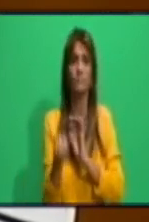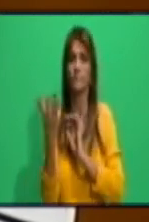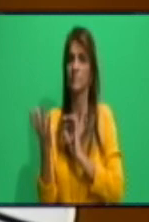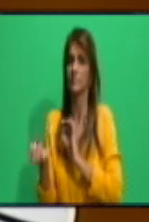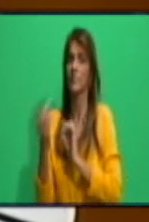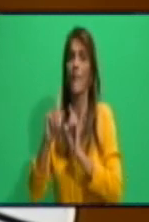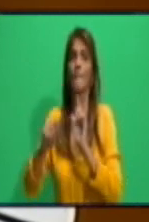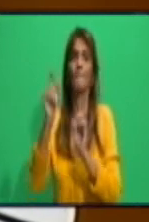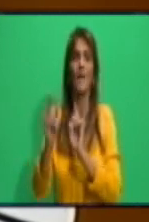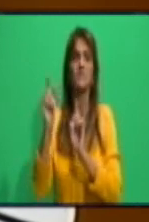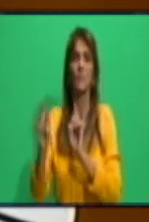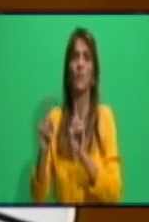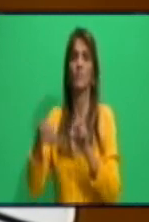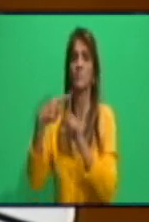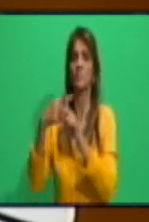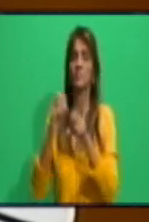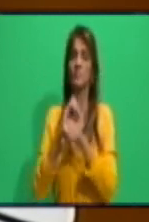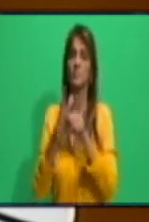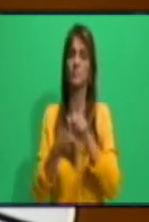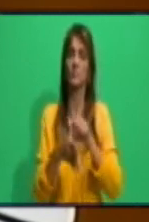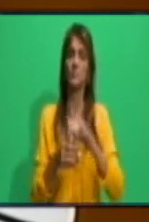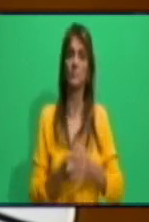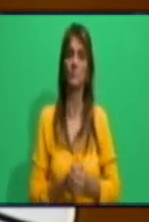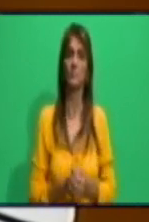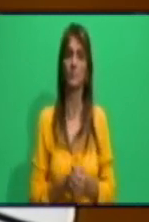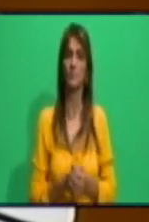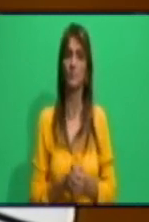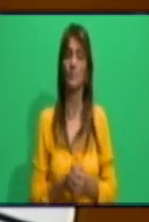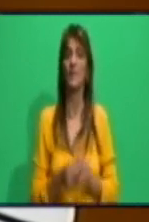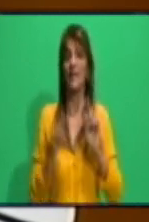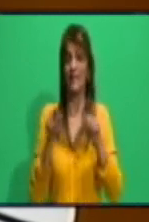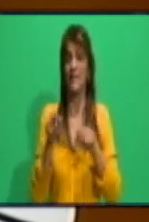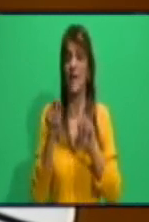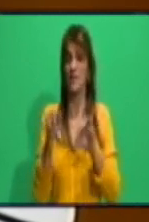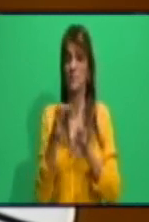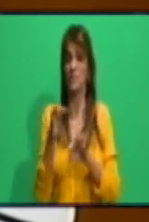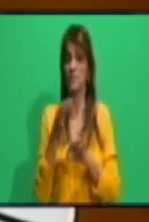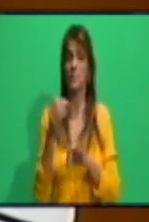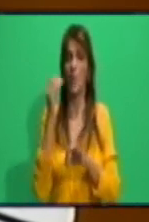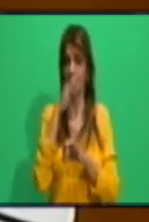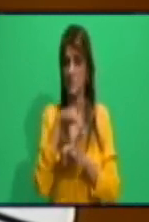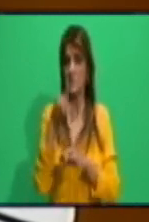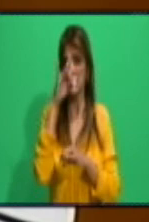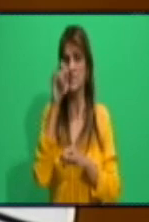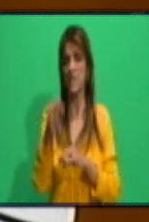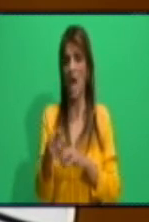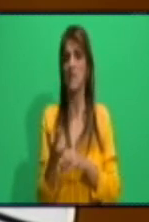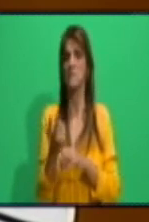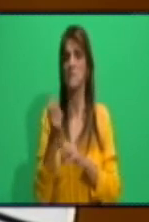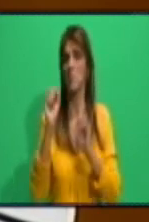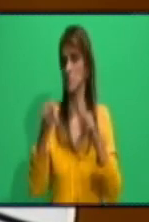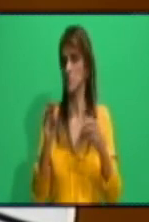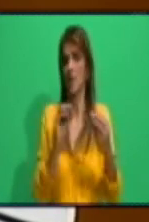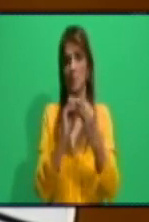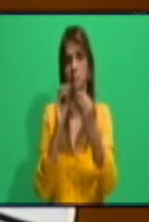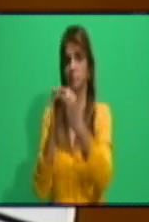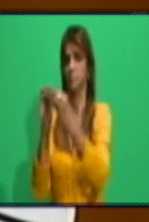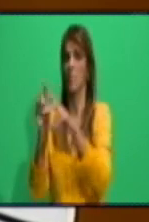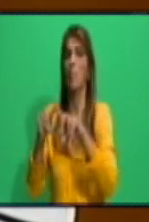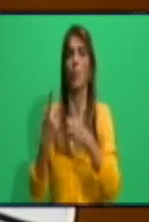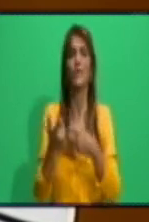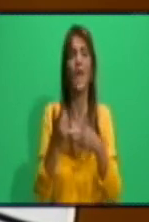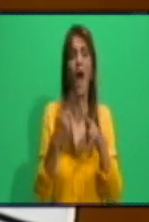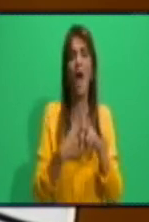Y ahí, epidemiológicamente, sí existen condiciones para que haya transmisión. En varios casos hay varios focos activos